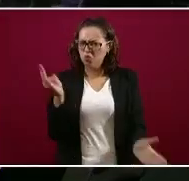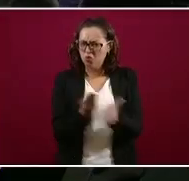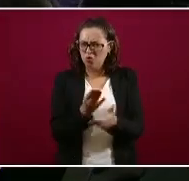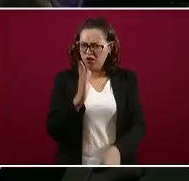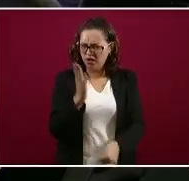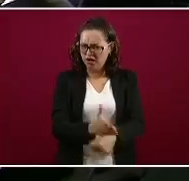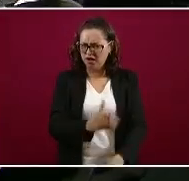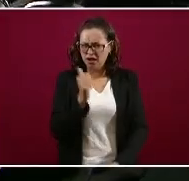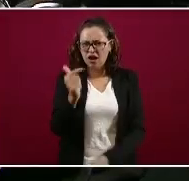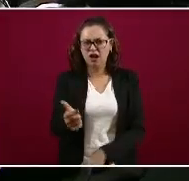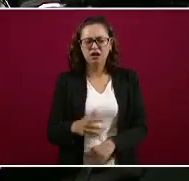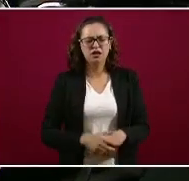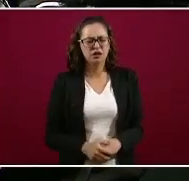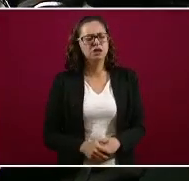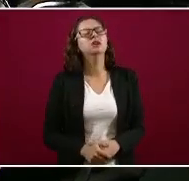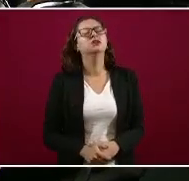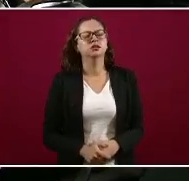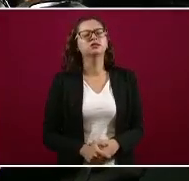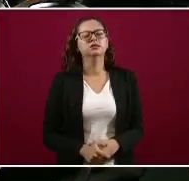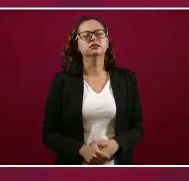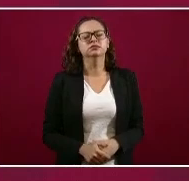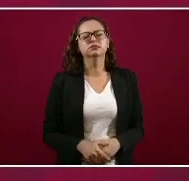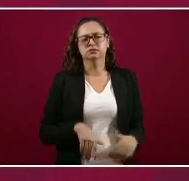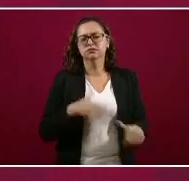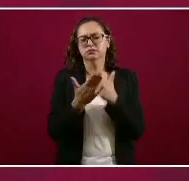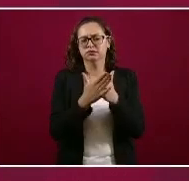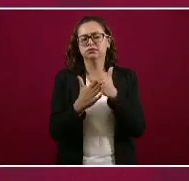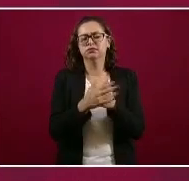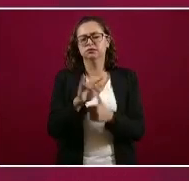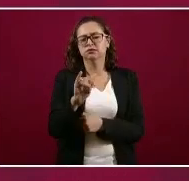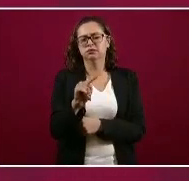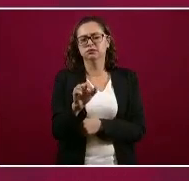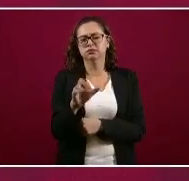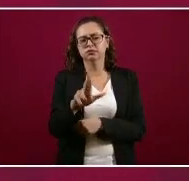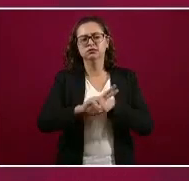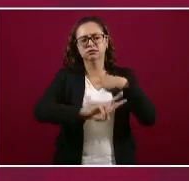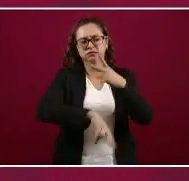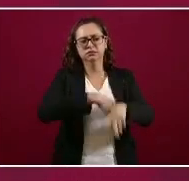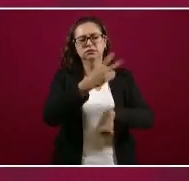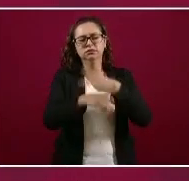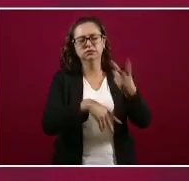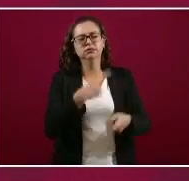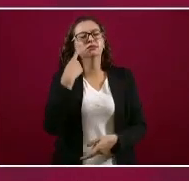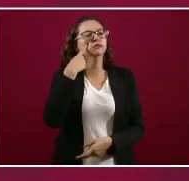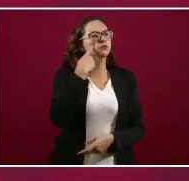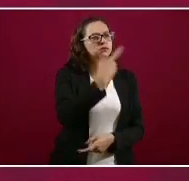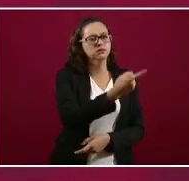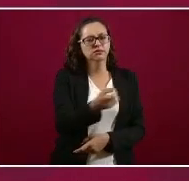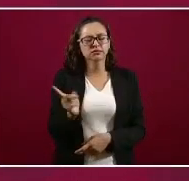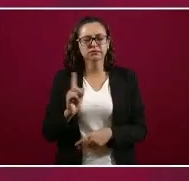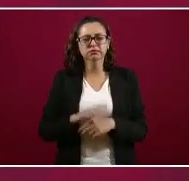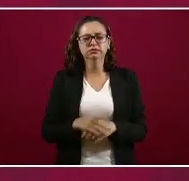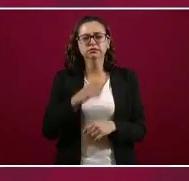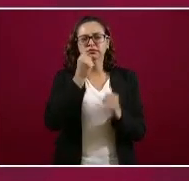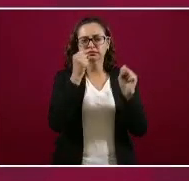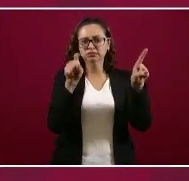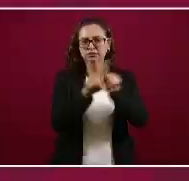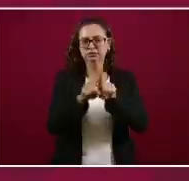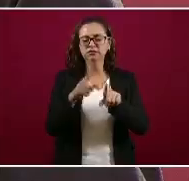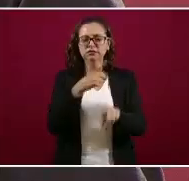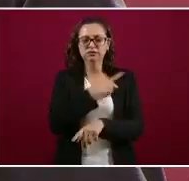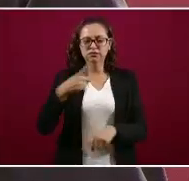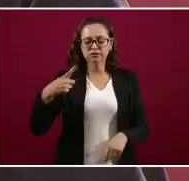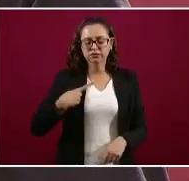y para eso iría víctor mandó la y aclarando de que tenemos que buscar